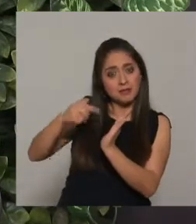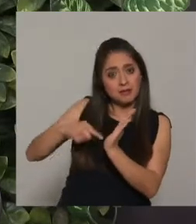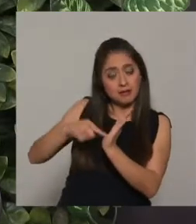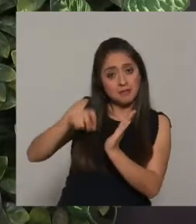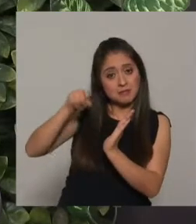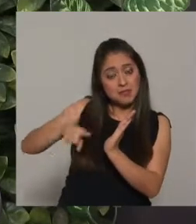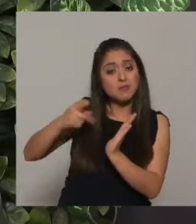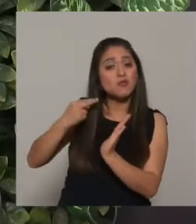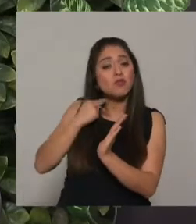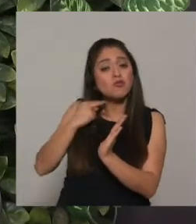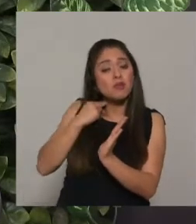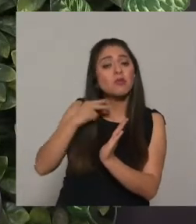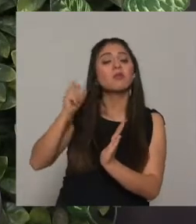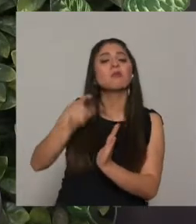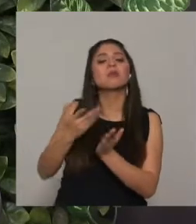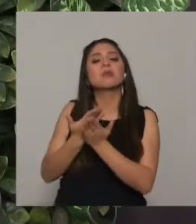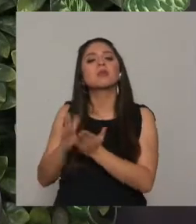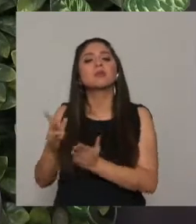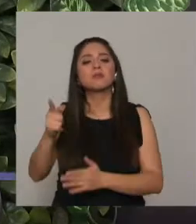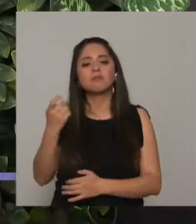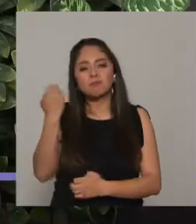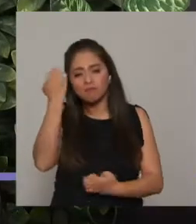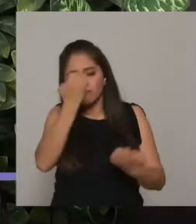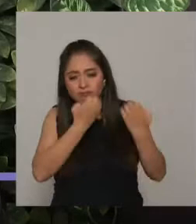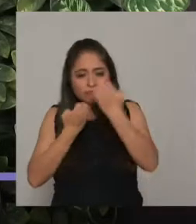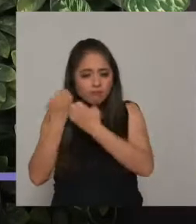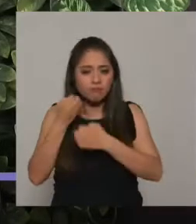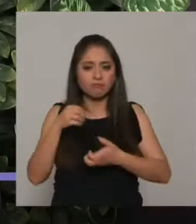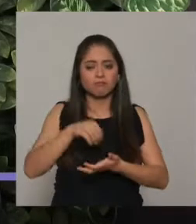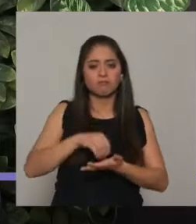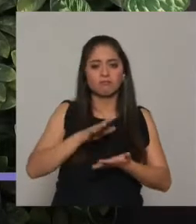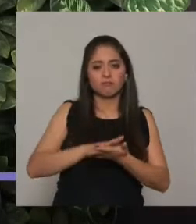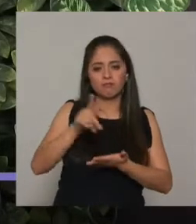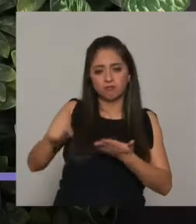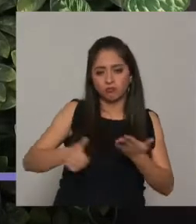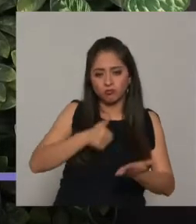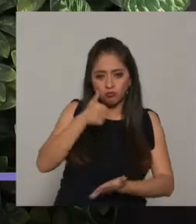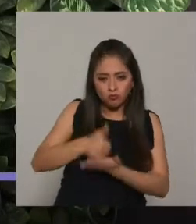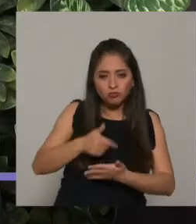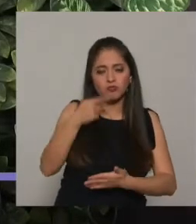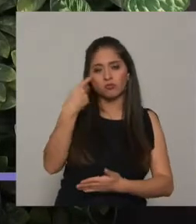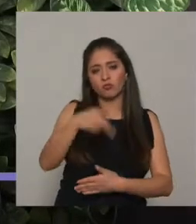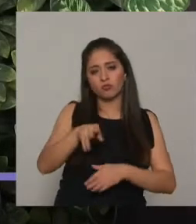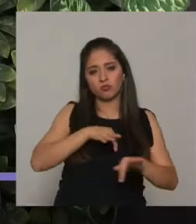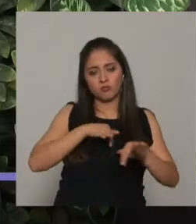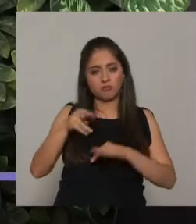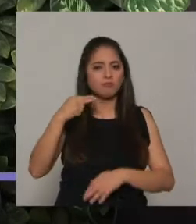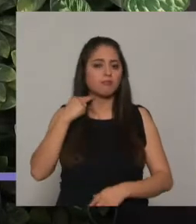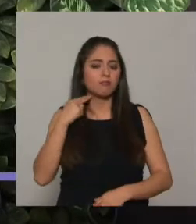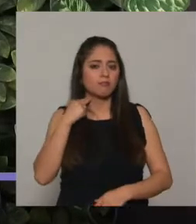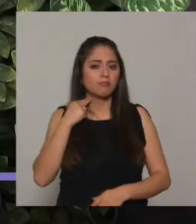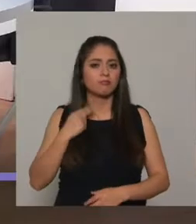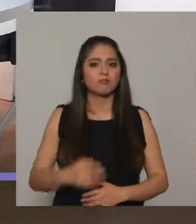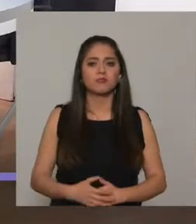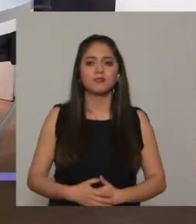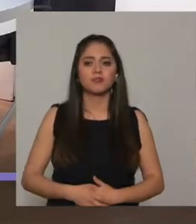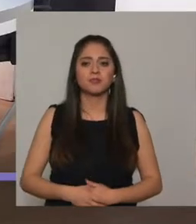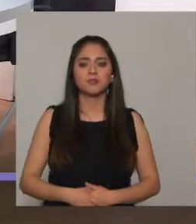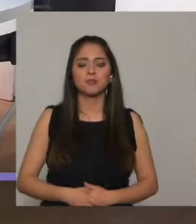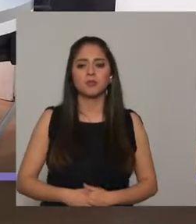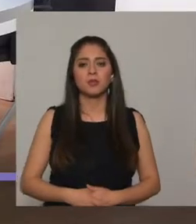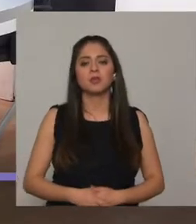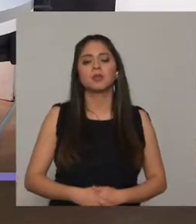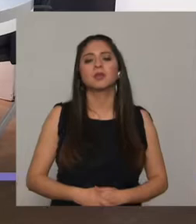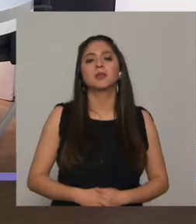notario, la supervisión que puede y deba hacer la ciudad sobre esas funciones notariales. Sí, se habla mucho de que